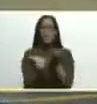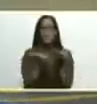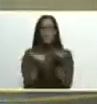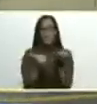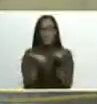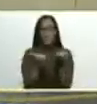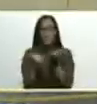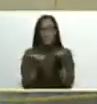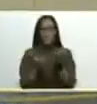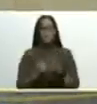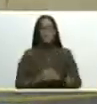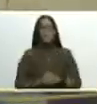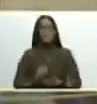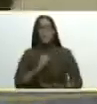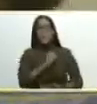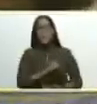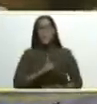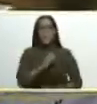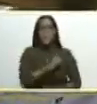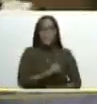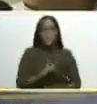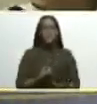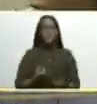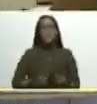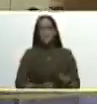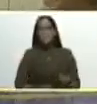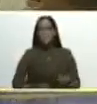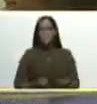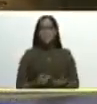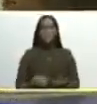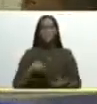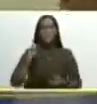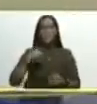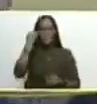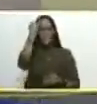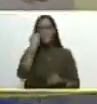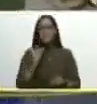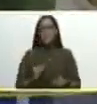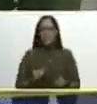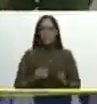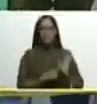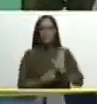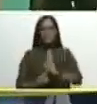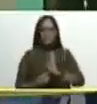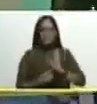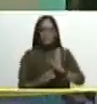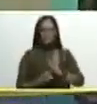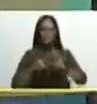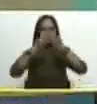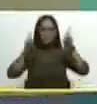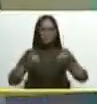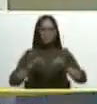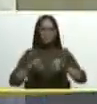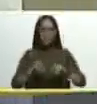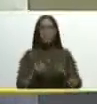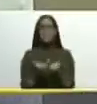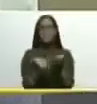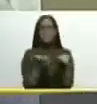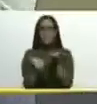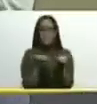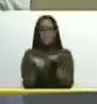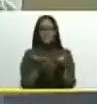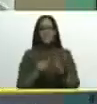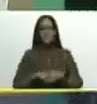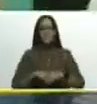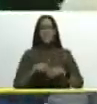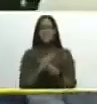ecografía, también imagenología, que es donde se digitalizan las imágenes, servicios de traumatología, cuenta con más de